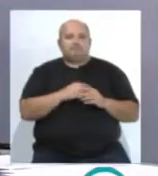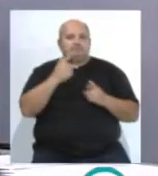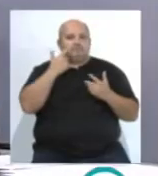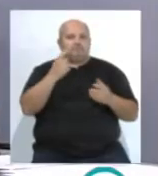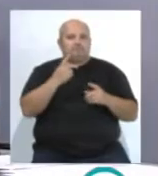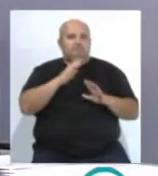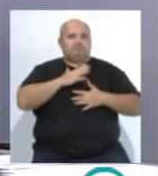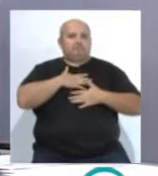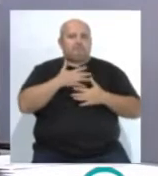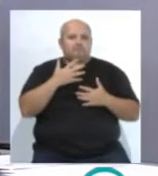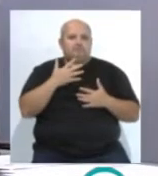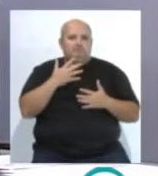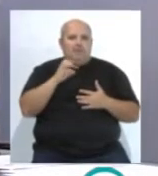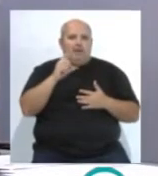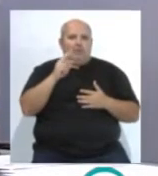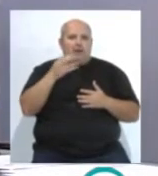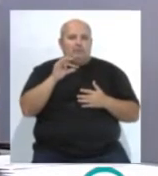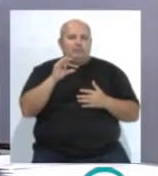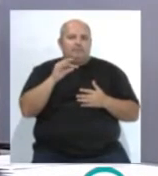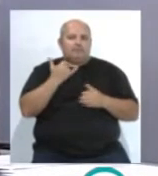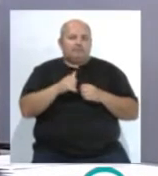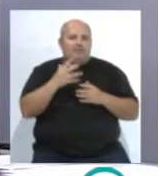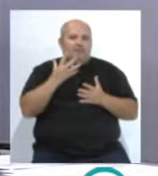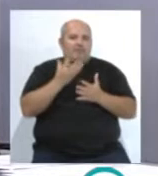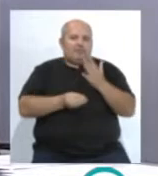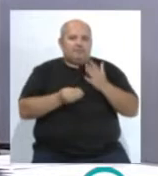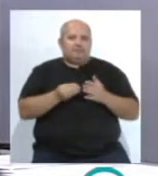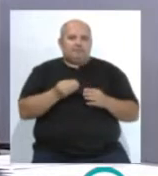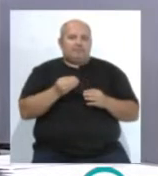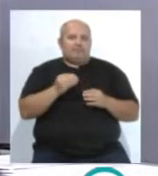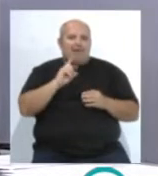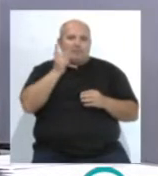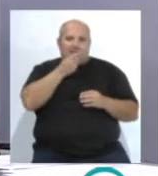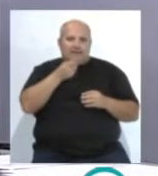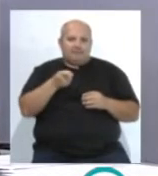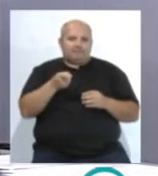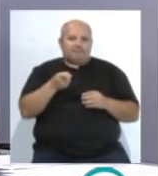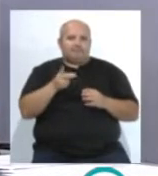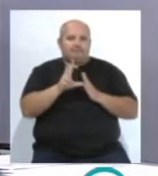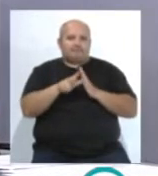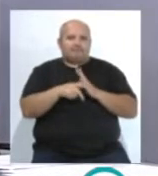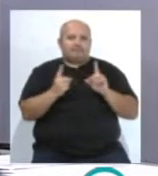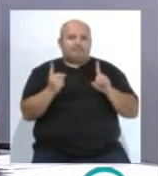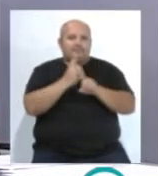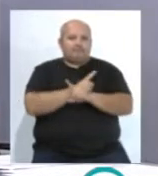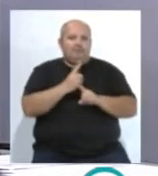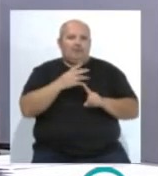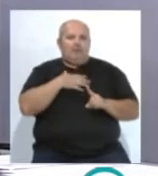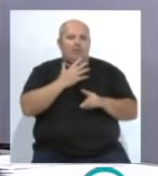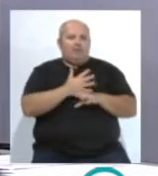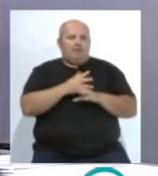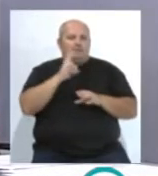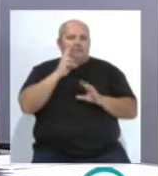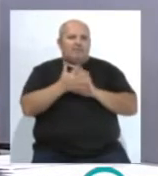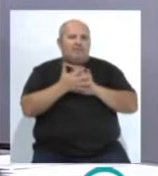nos sorprendió que jugara Edu Ramos, desgraciadamente el chaval no tuvo suerte, y ya la entrada de Salvi, pues yo creo que era un partido